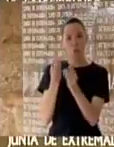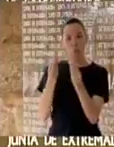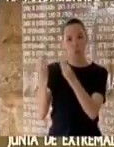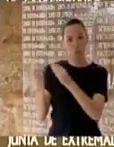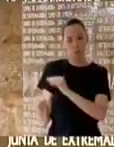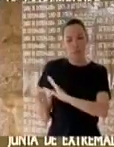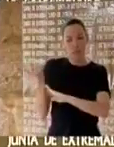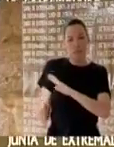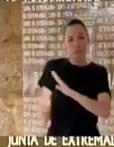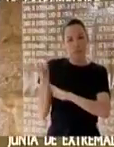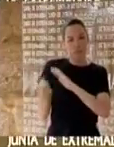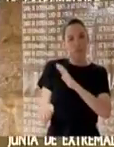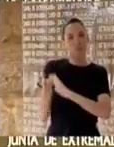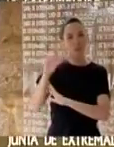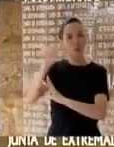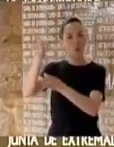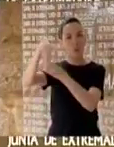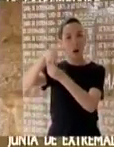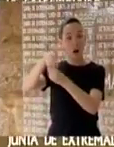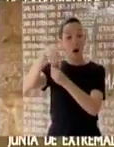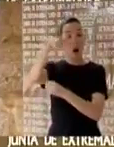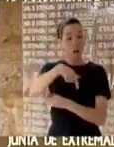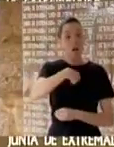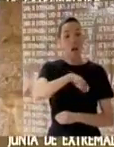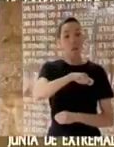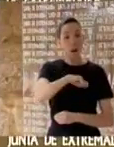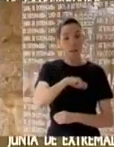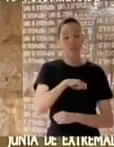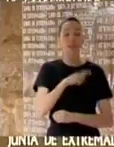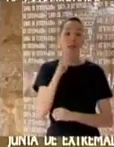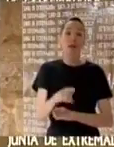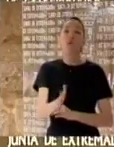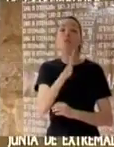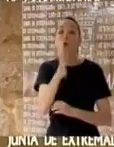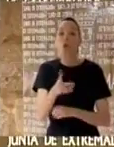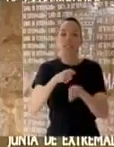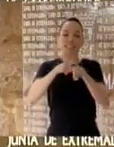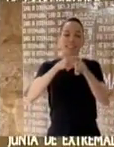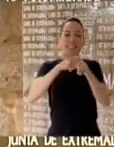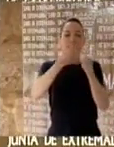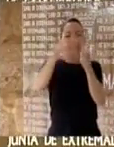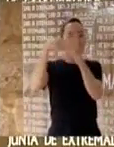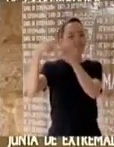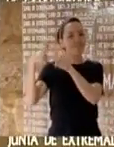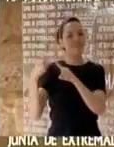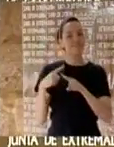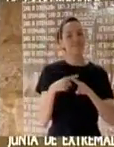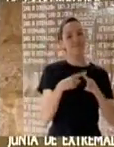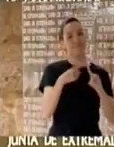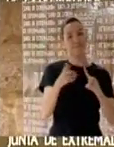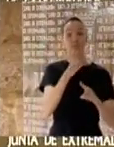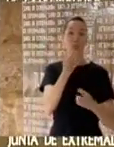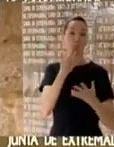desgraciadamente. Y en España se ha materializado por nuestra propia idiosincrasia en este movimiento reaccionario que estamos sufriendo en